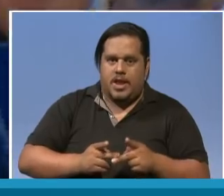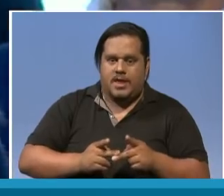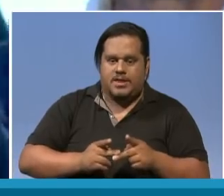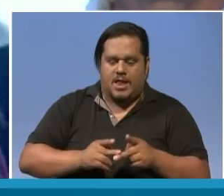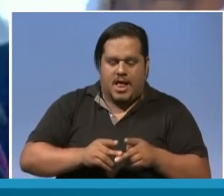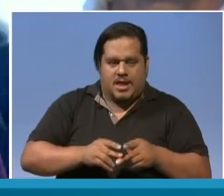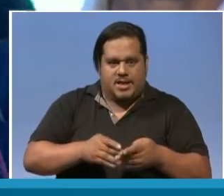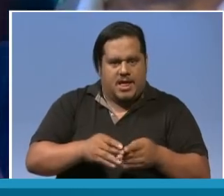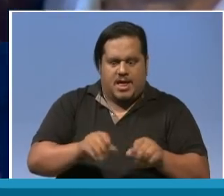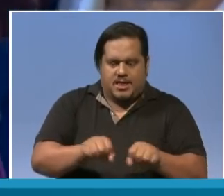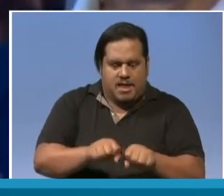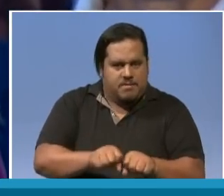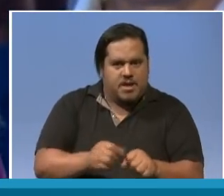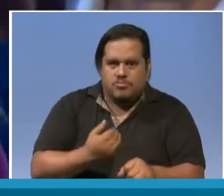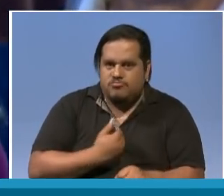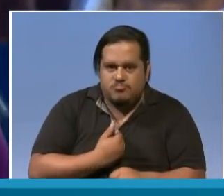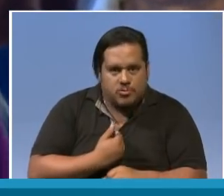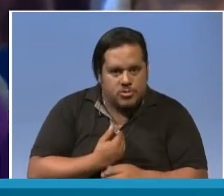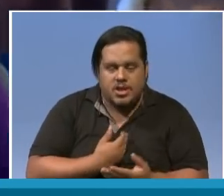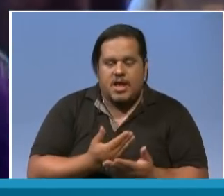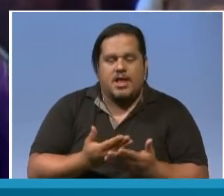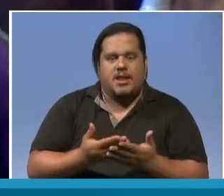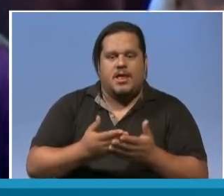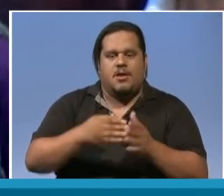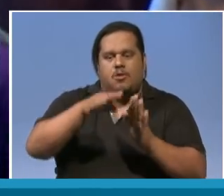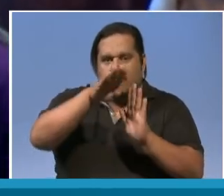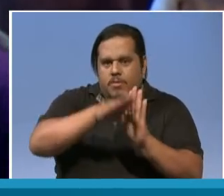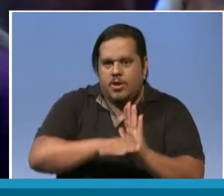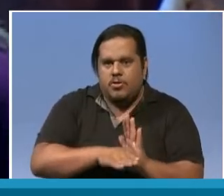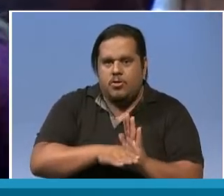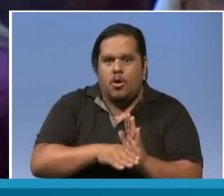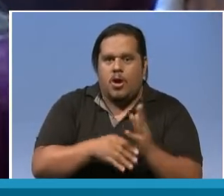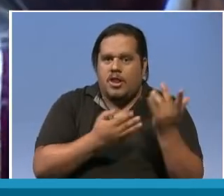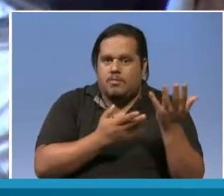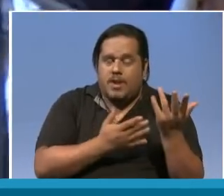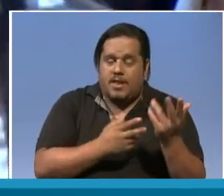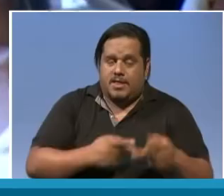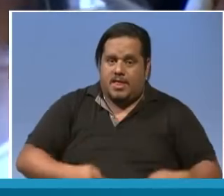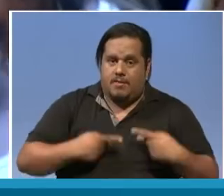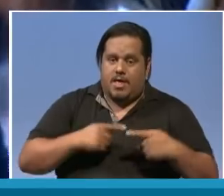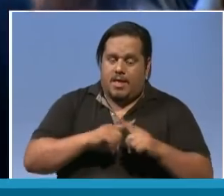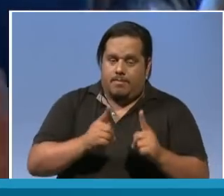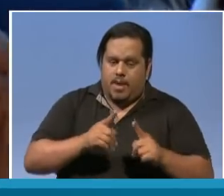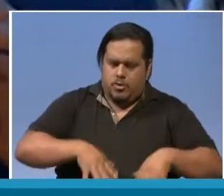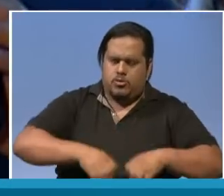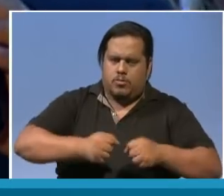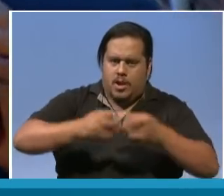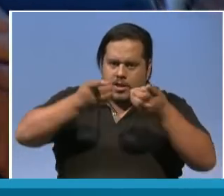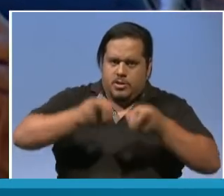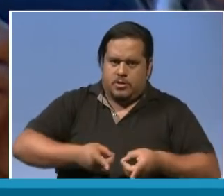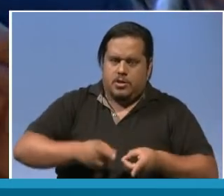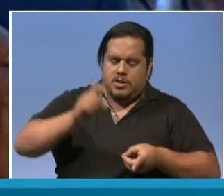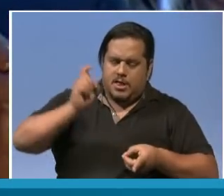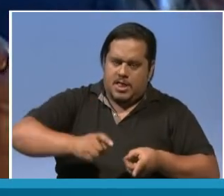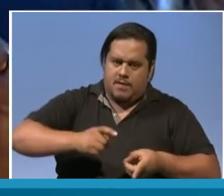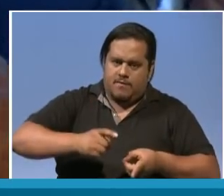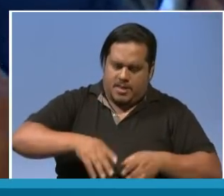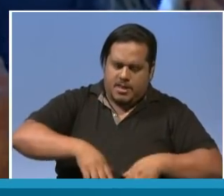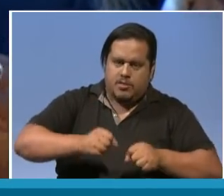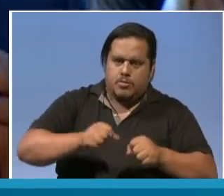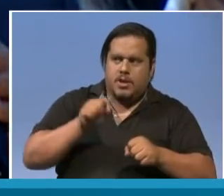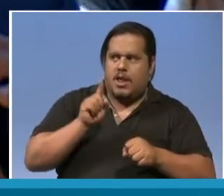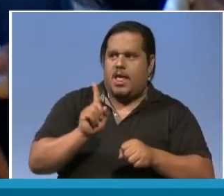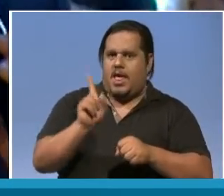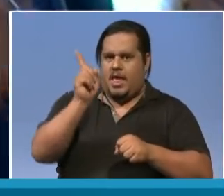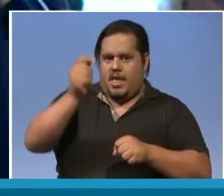de menor educación, con menor expectativa de vida, pero que tomaron las decisiones que había que tocar en aquel momento